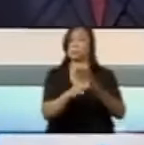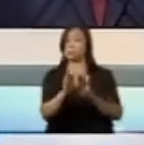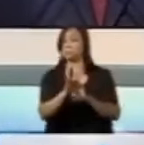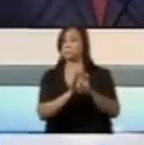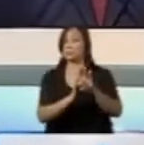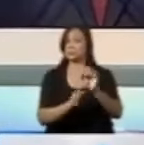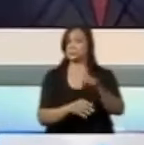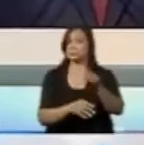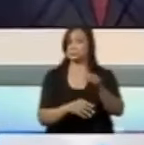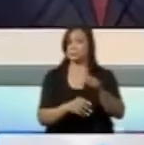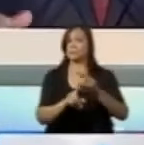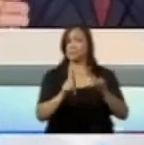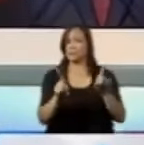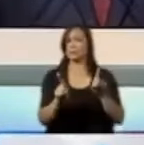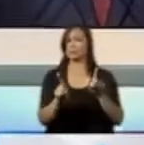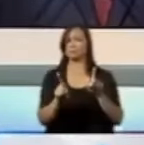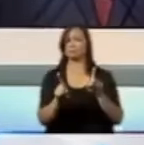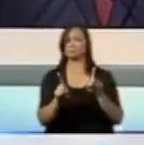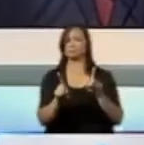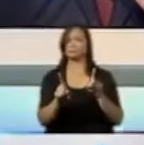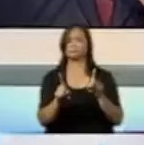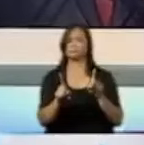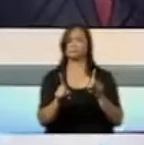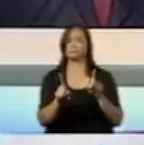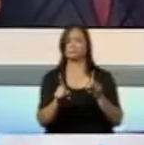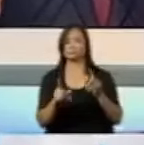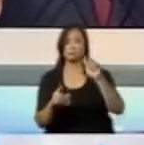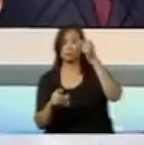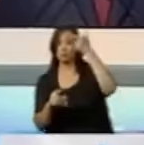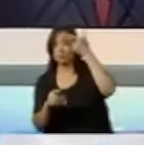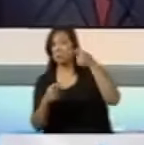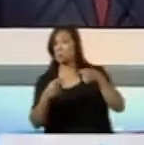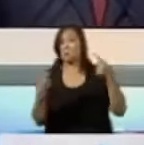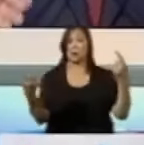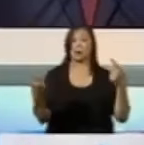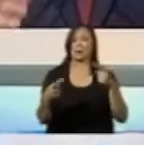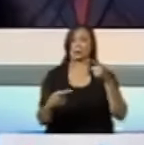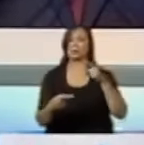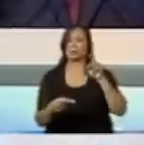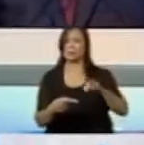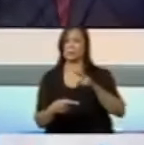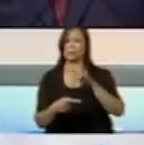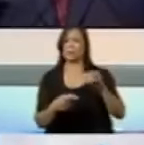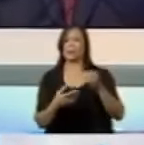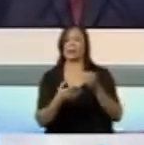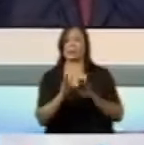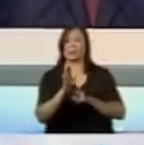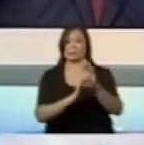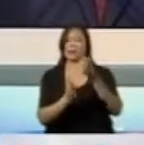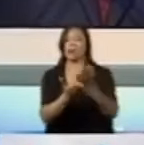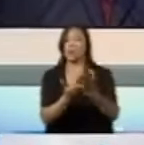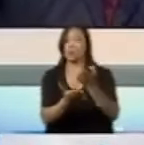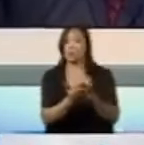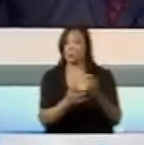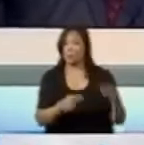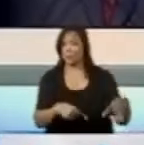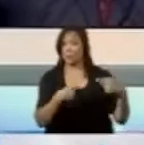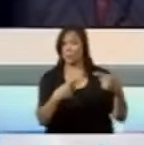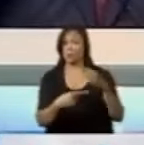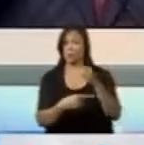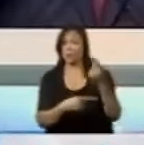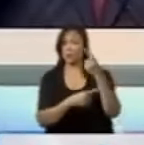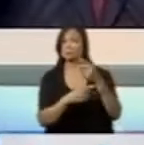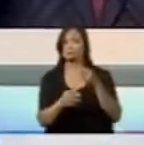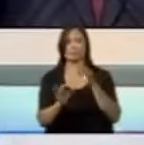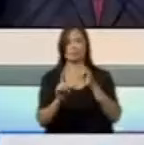progreso. Lo único que vale, si estoy en el gobierno o en la oposición, reconocer que el modelo de desarrollo económico que hemos tenido y